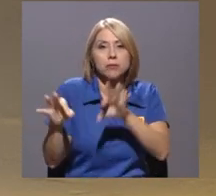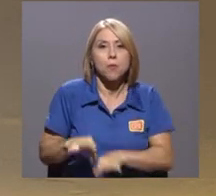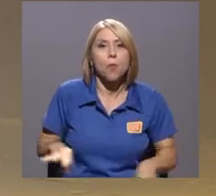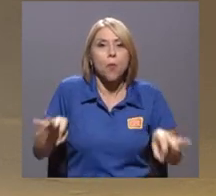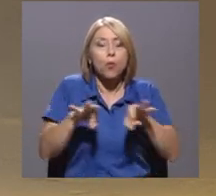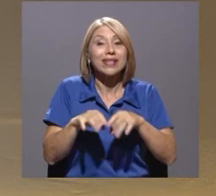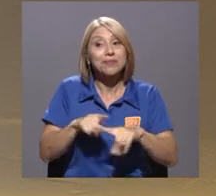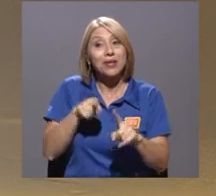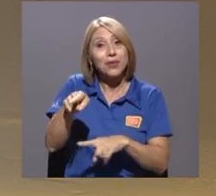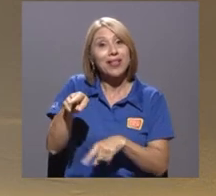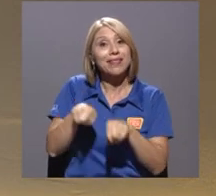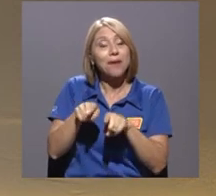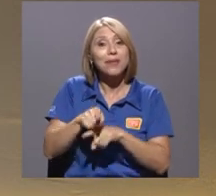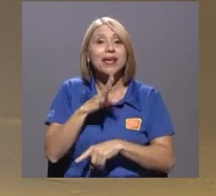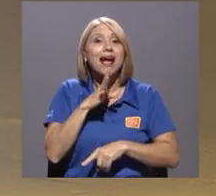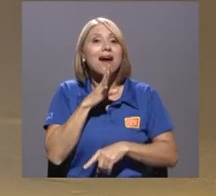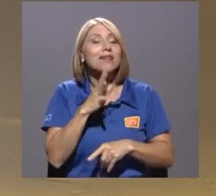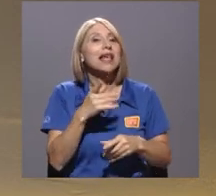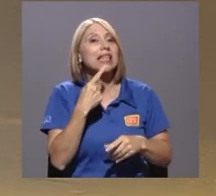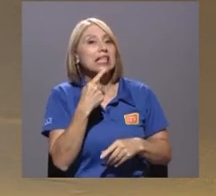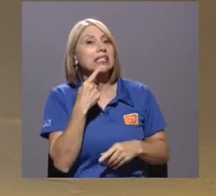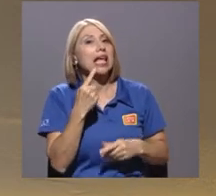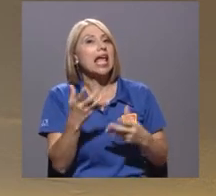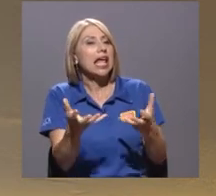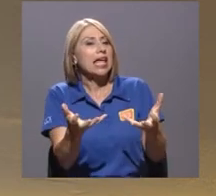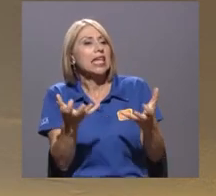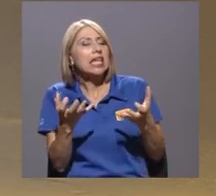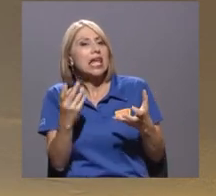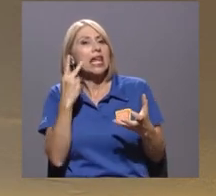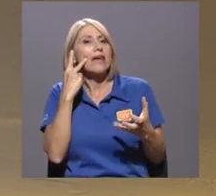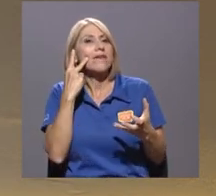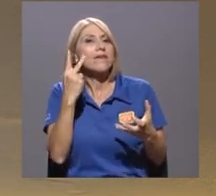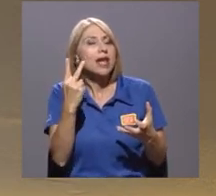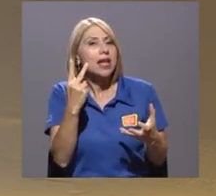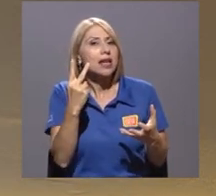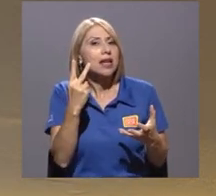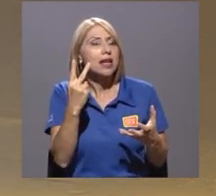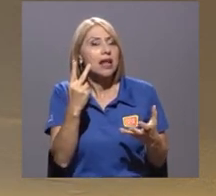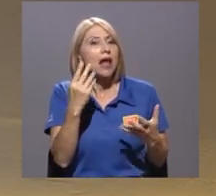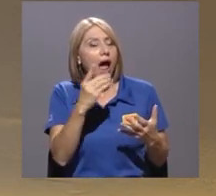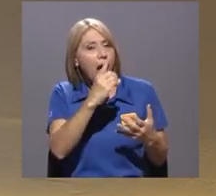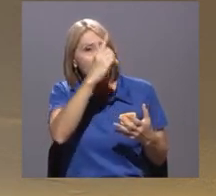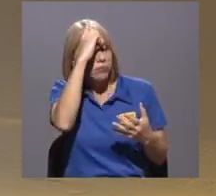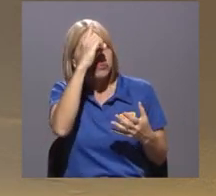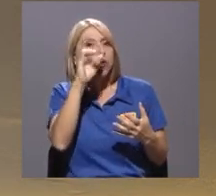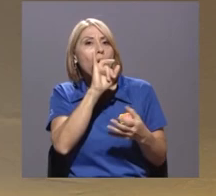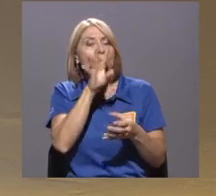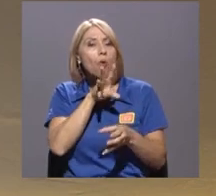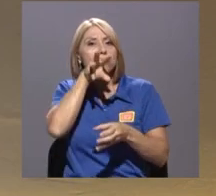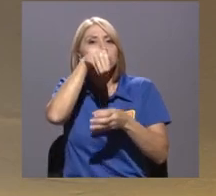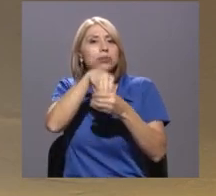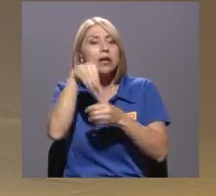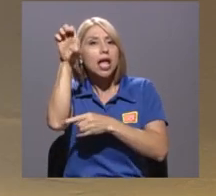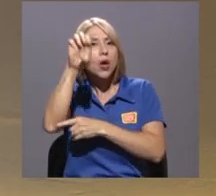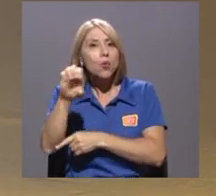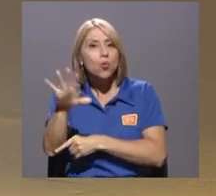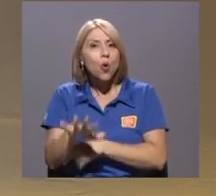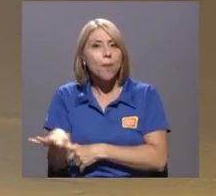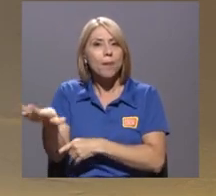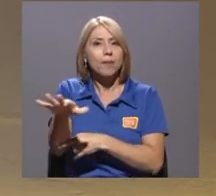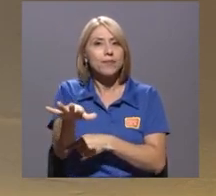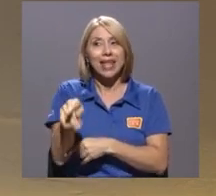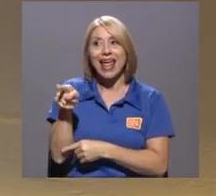tema de que lo quiere ver como europa que el habla por europa y me parece que con actos con